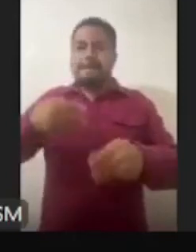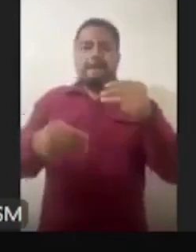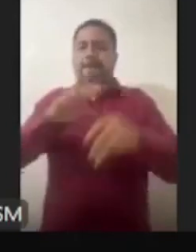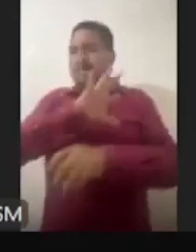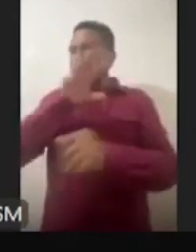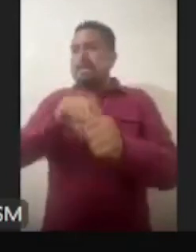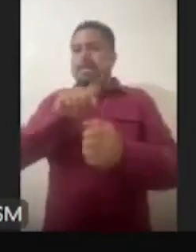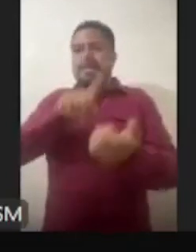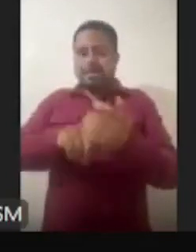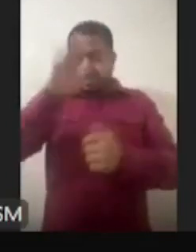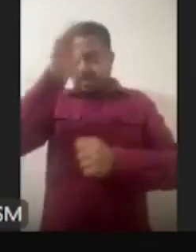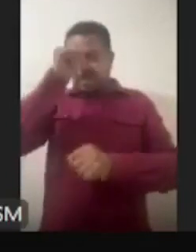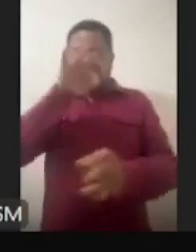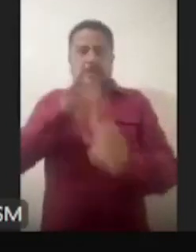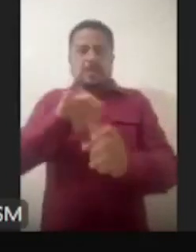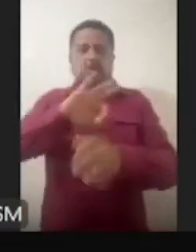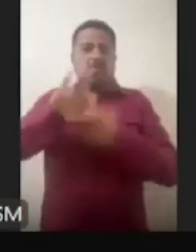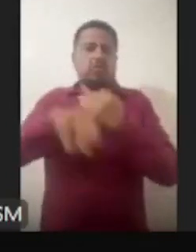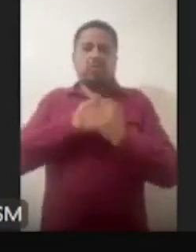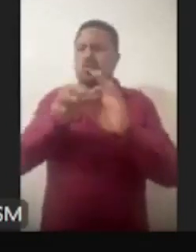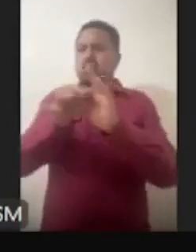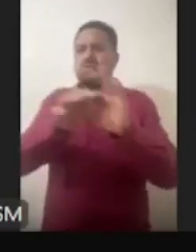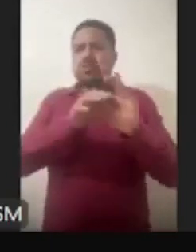por unanimidad de votos.